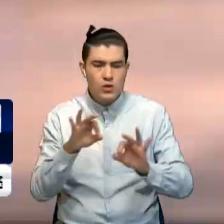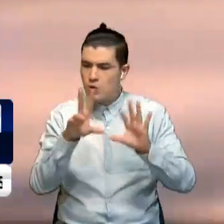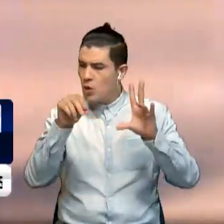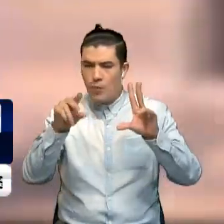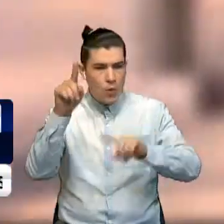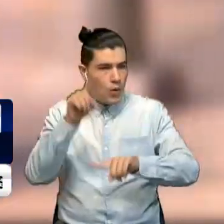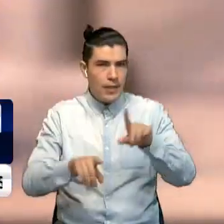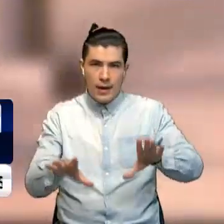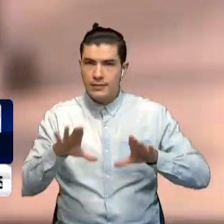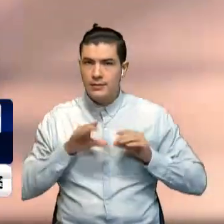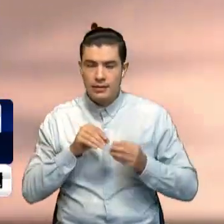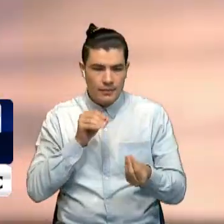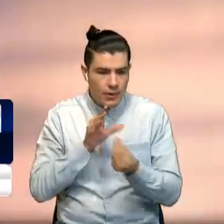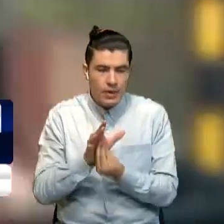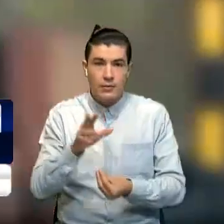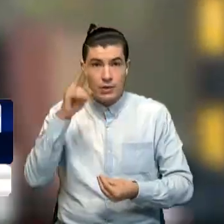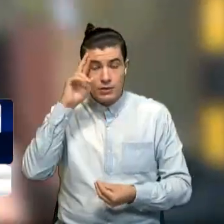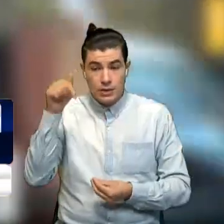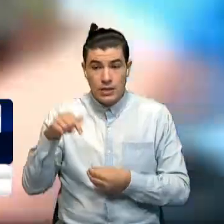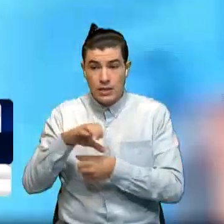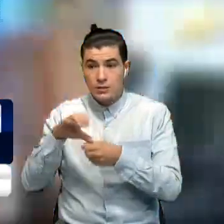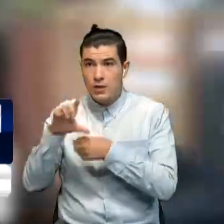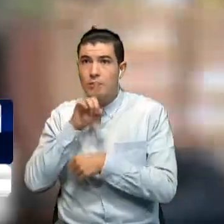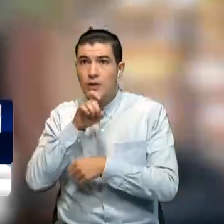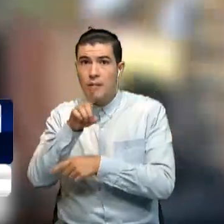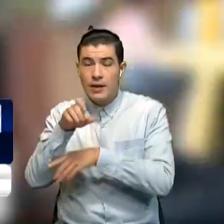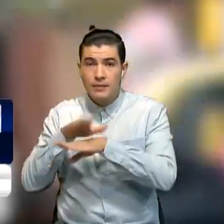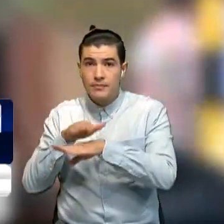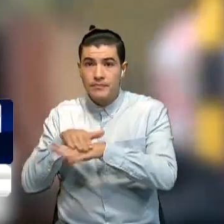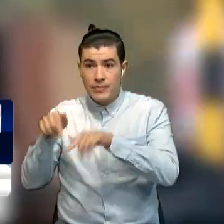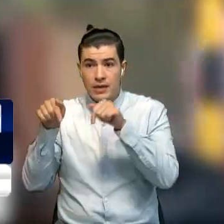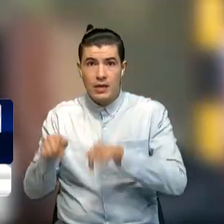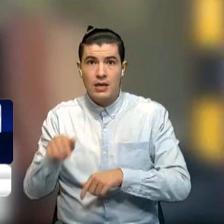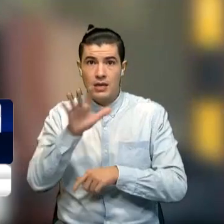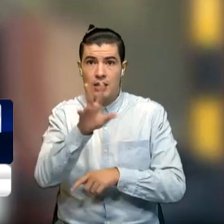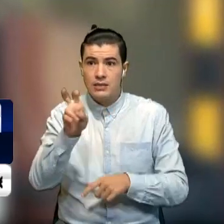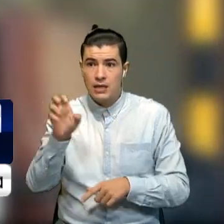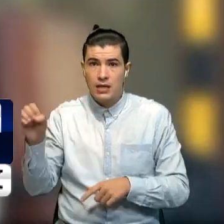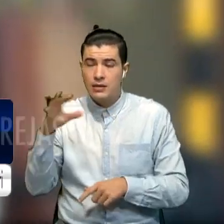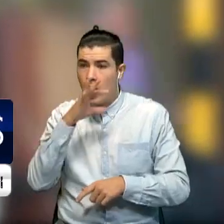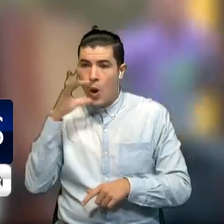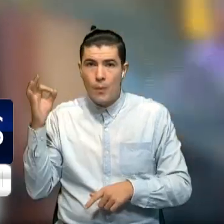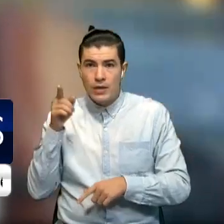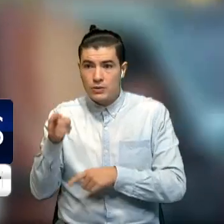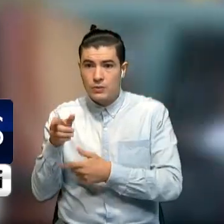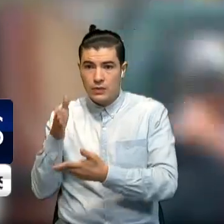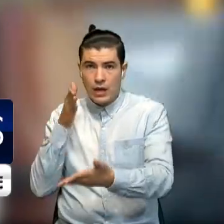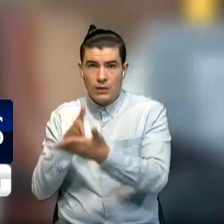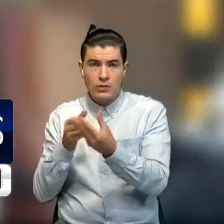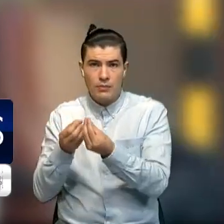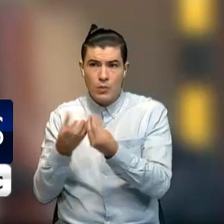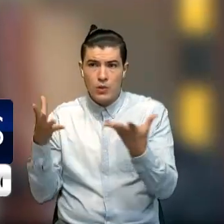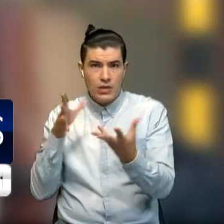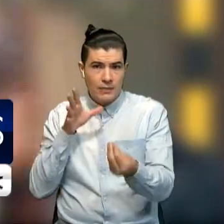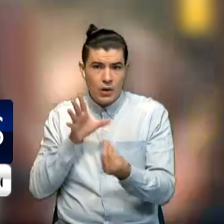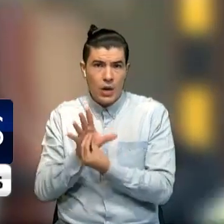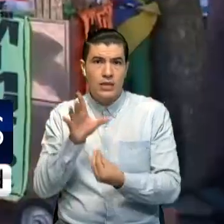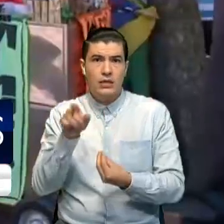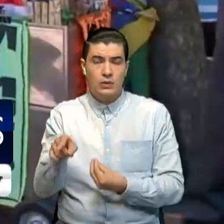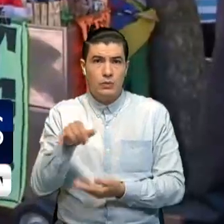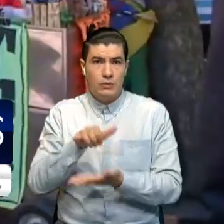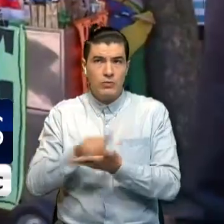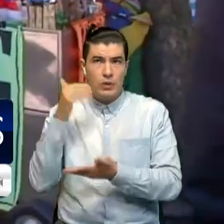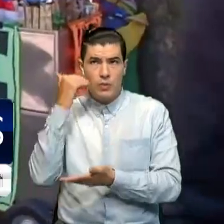en bucaramanga según reporte oficial se tiene un registro de 570 hombres que han denunciado violencia por parte de sus mujeres